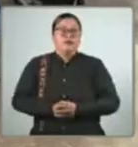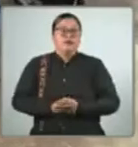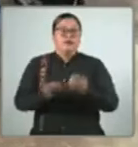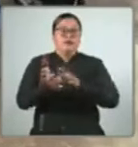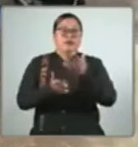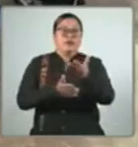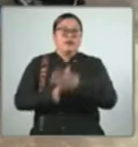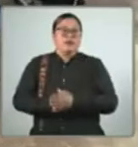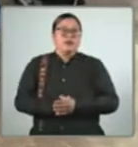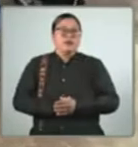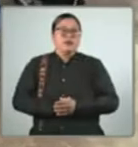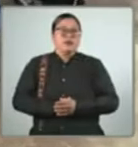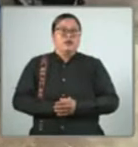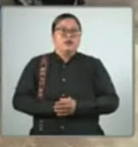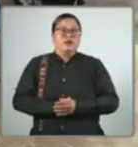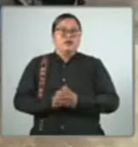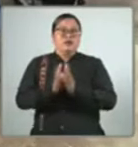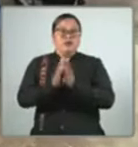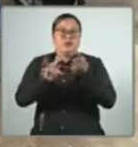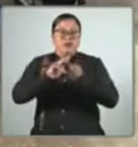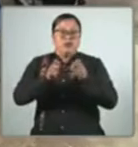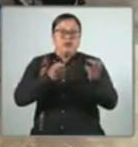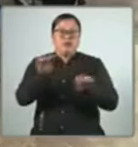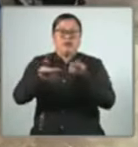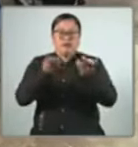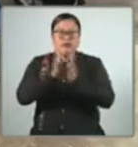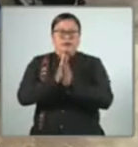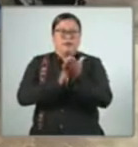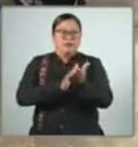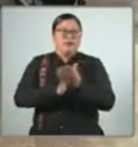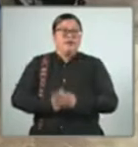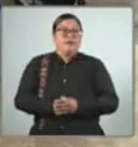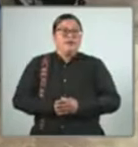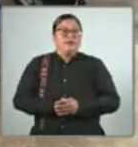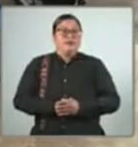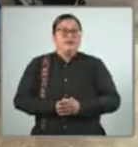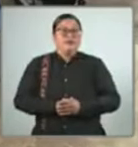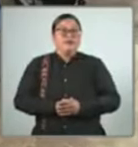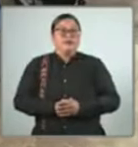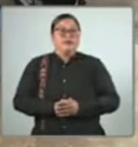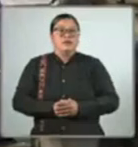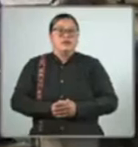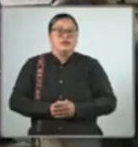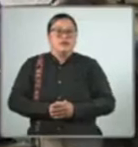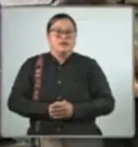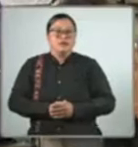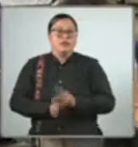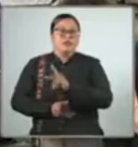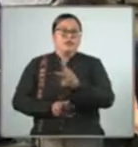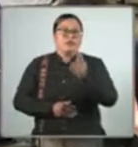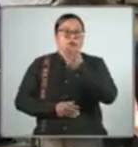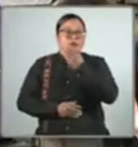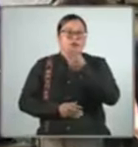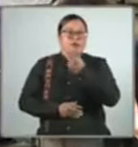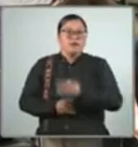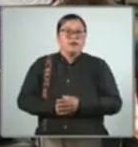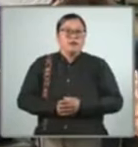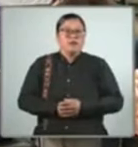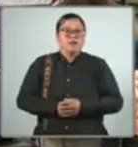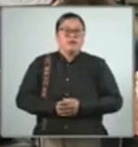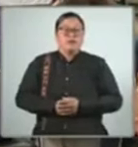Muchas gracias. Bueno, ahora, si les parece, comenzamos con la sesión de preguntas y respuestas. Y pues veo puros caballeros, así que empezaremos con